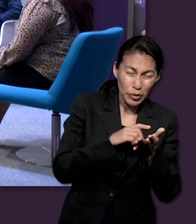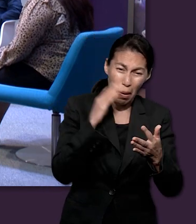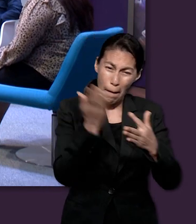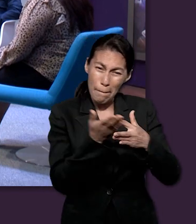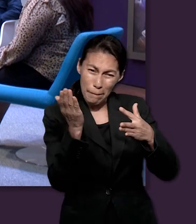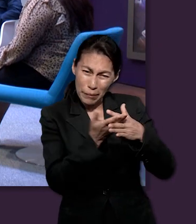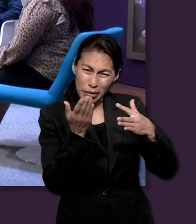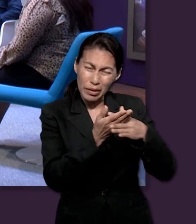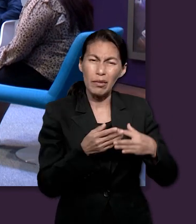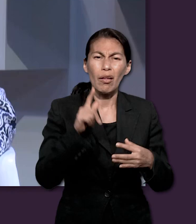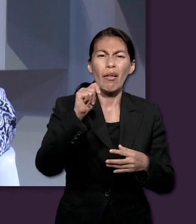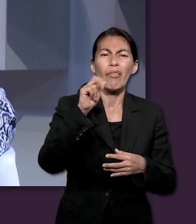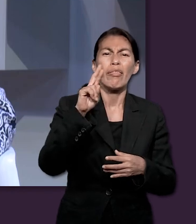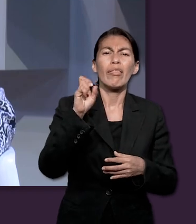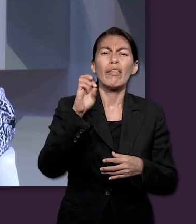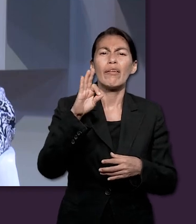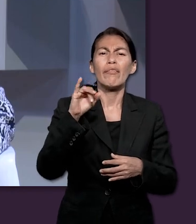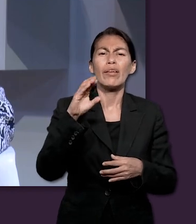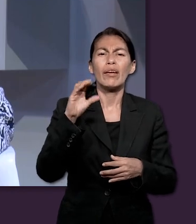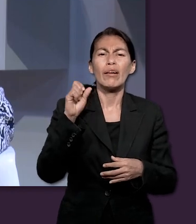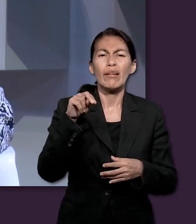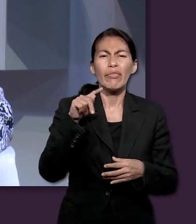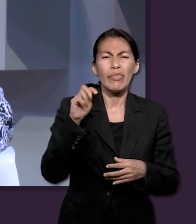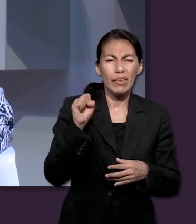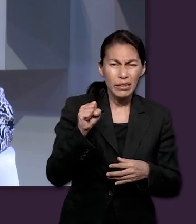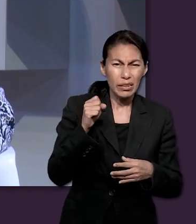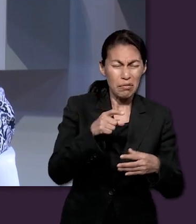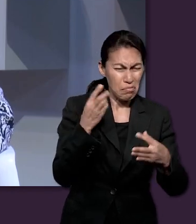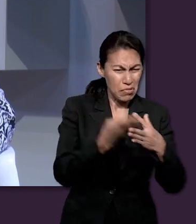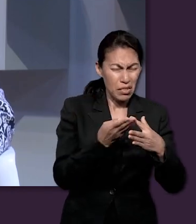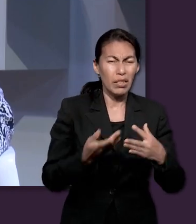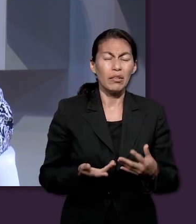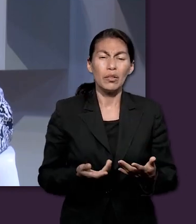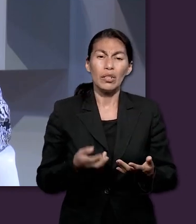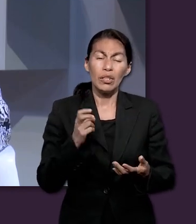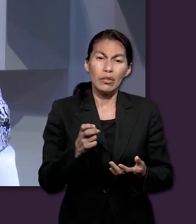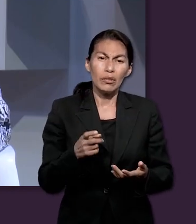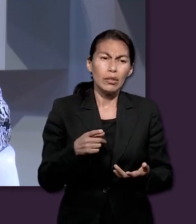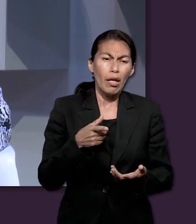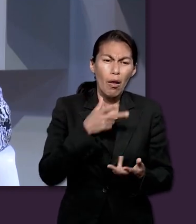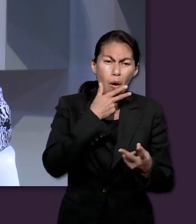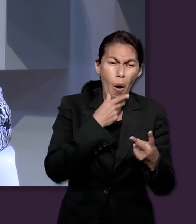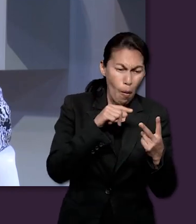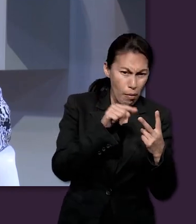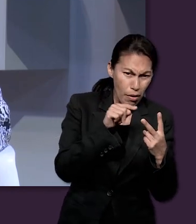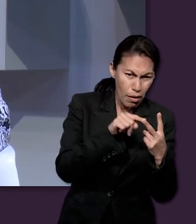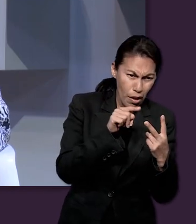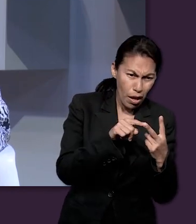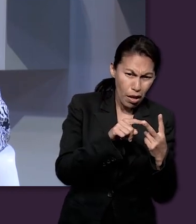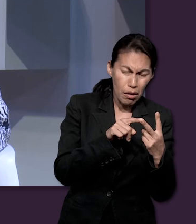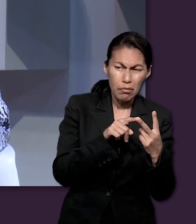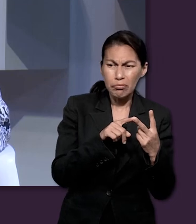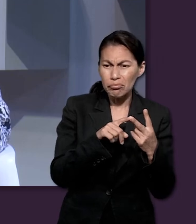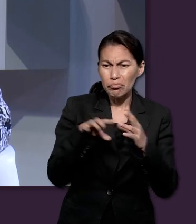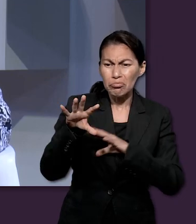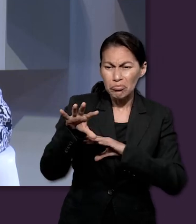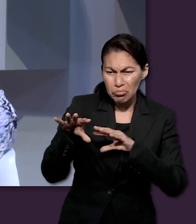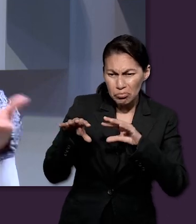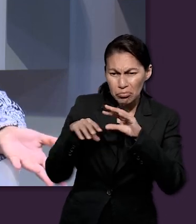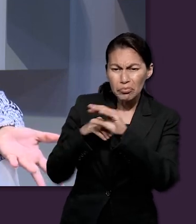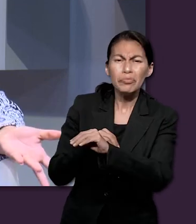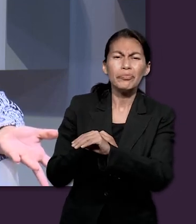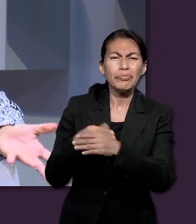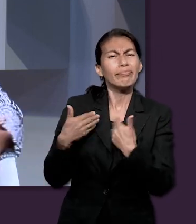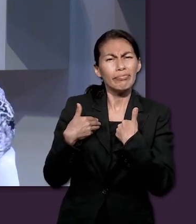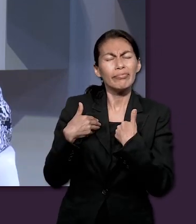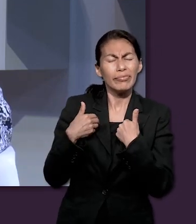un contraste en cuestión a la respuesta que ellos tenían de esta situación. Él, en cambio, se veía un poco más